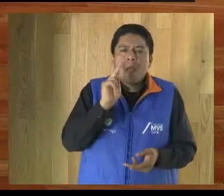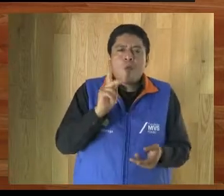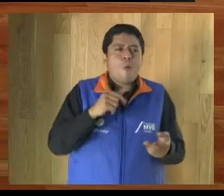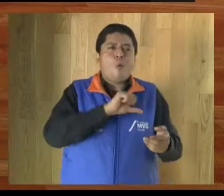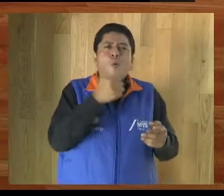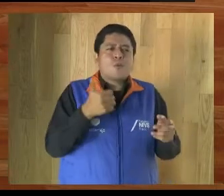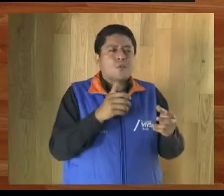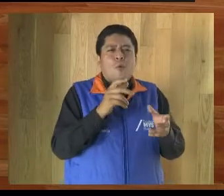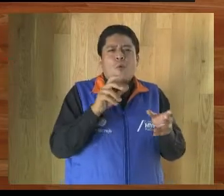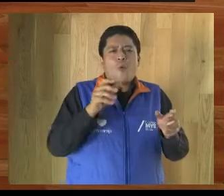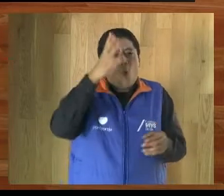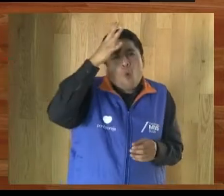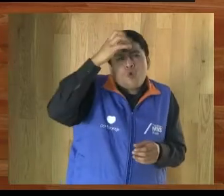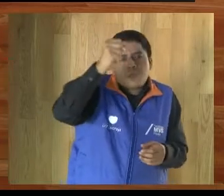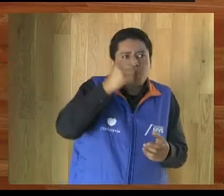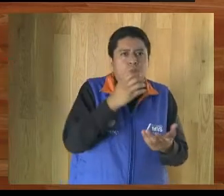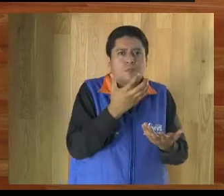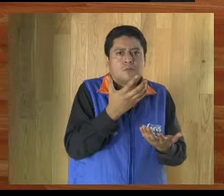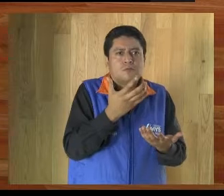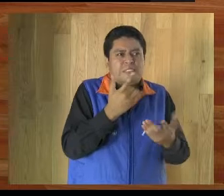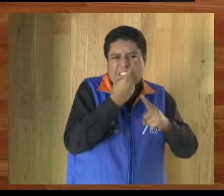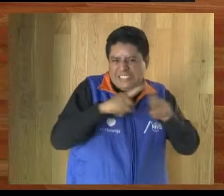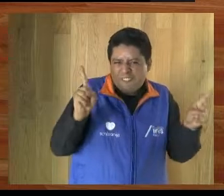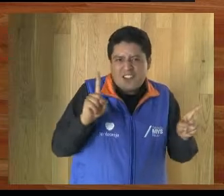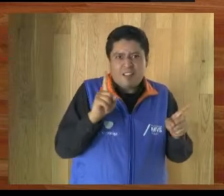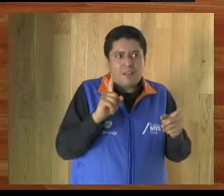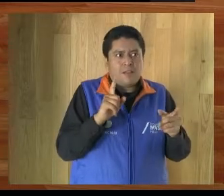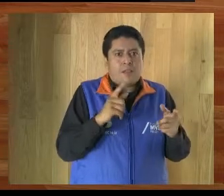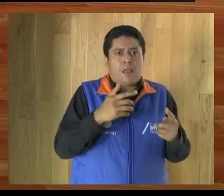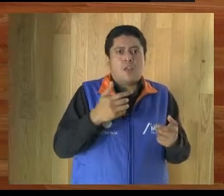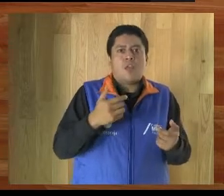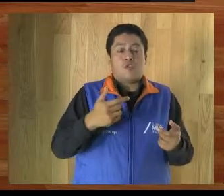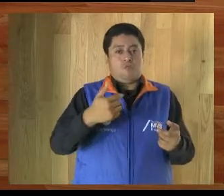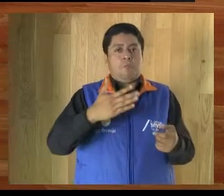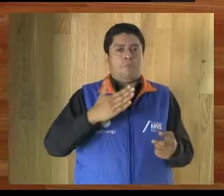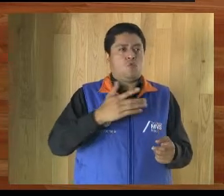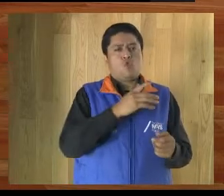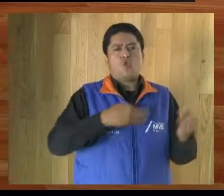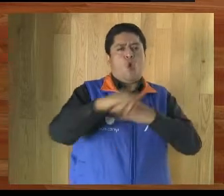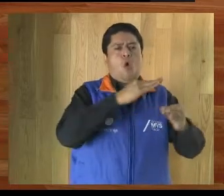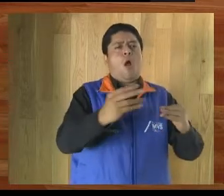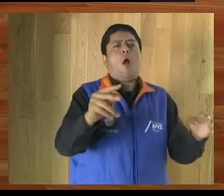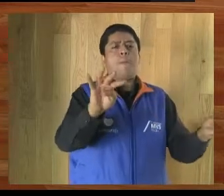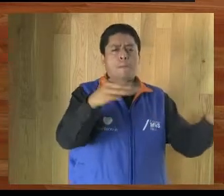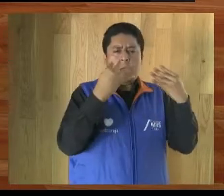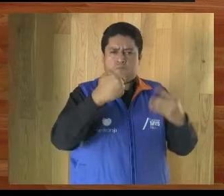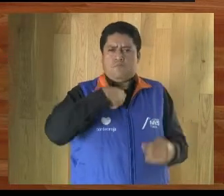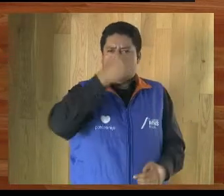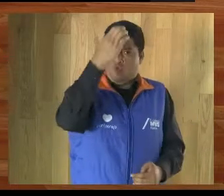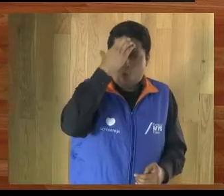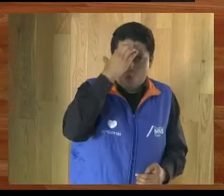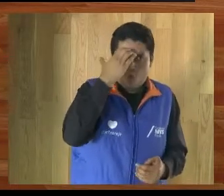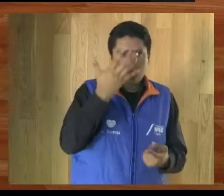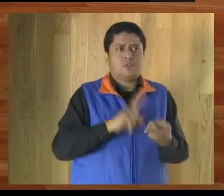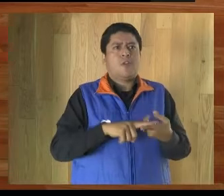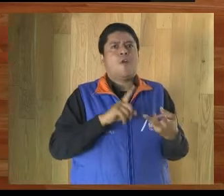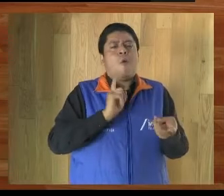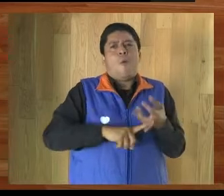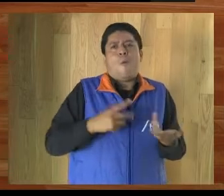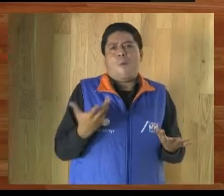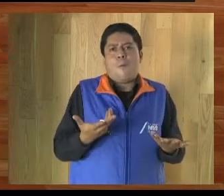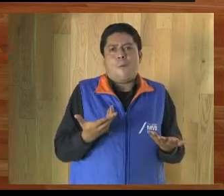los intangibles más estratégicos y más potentes de una organización, pues se convierte en un reto las